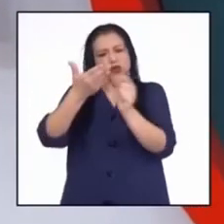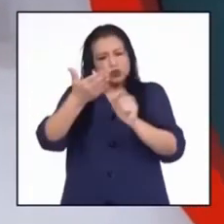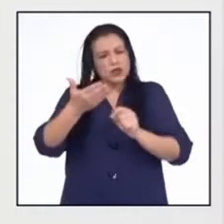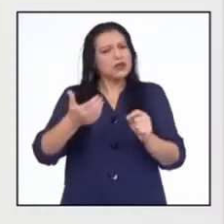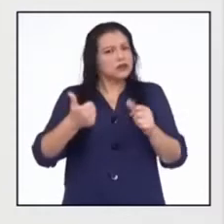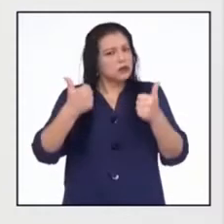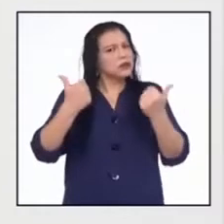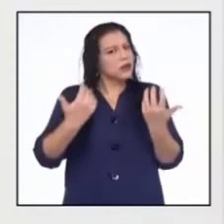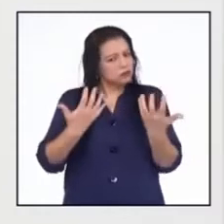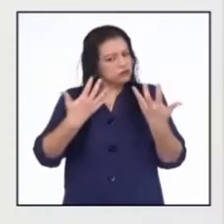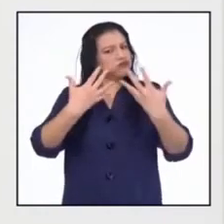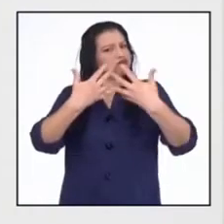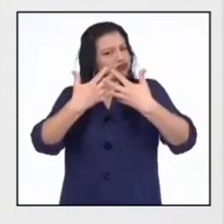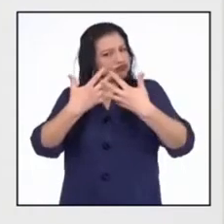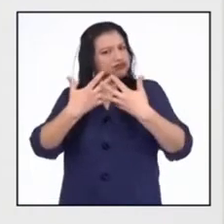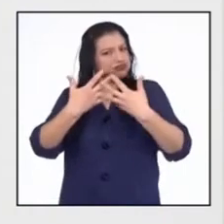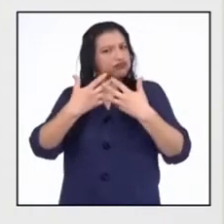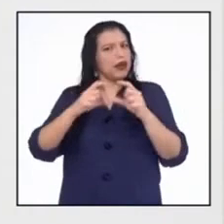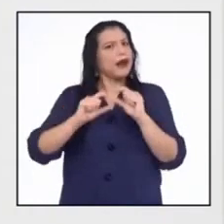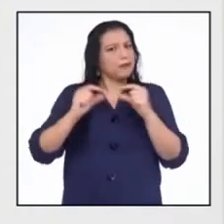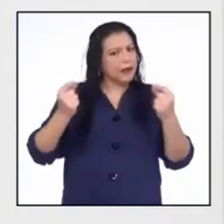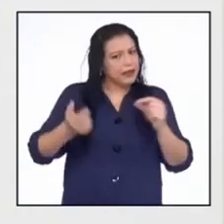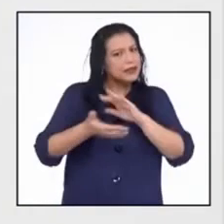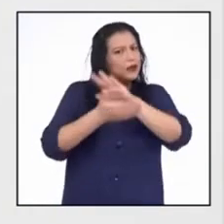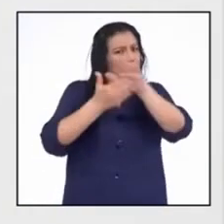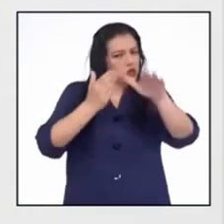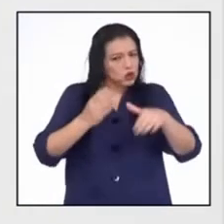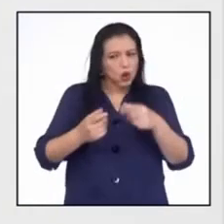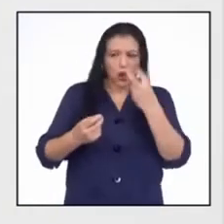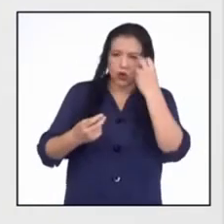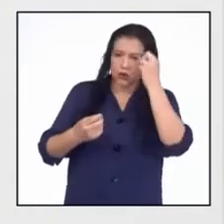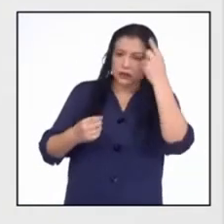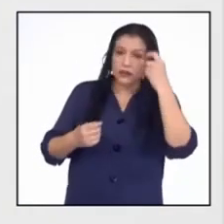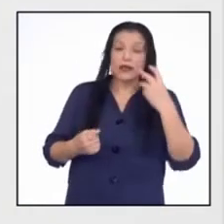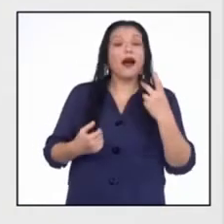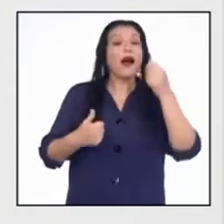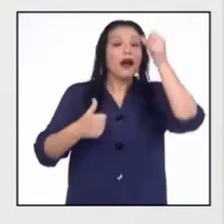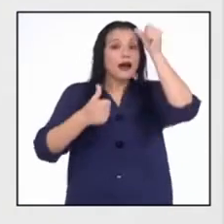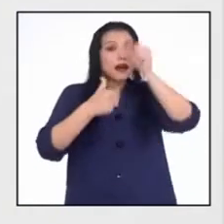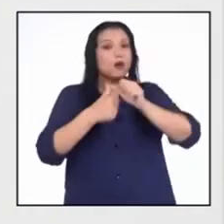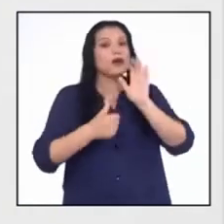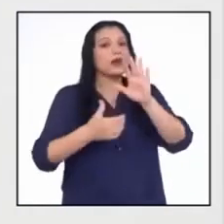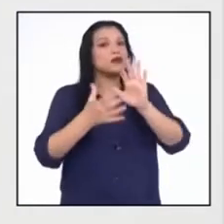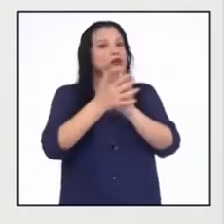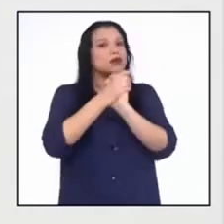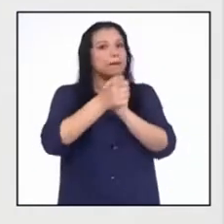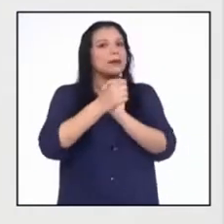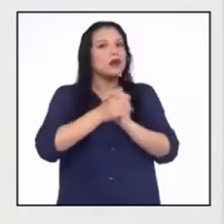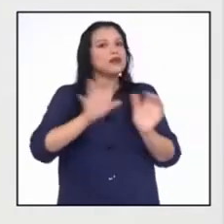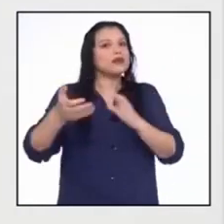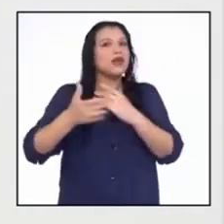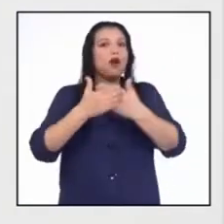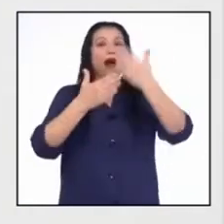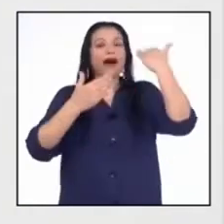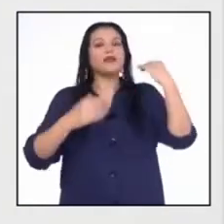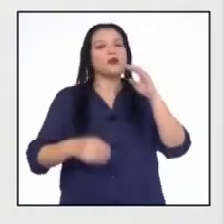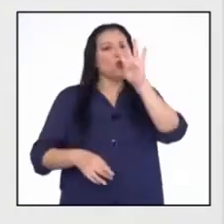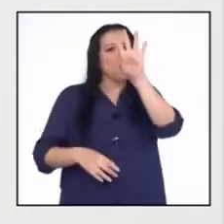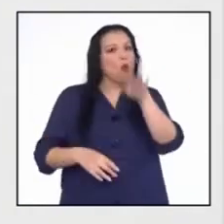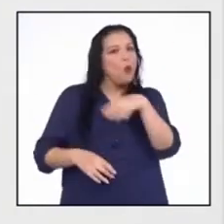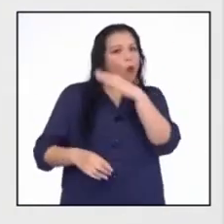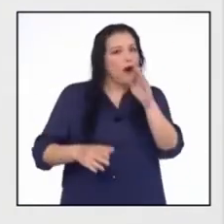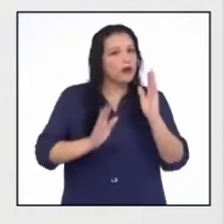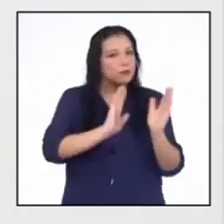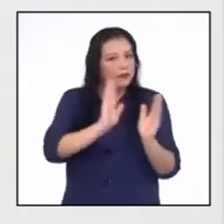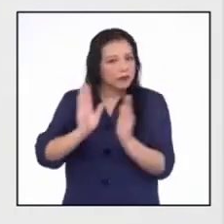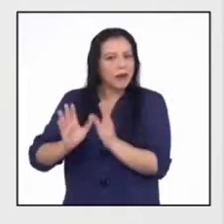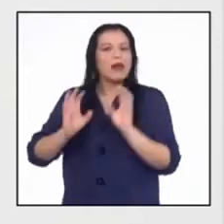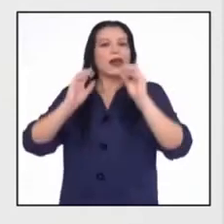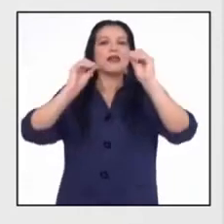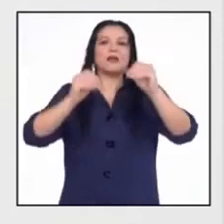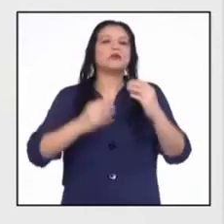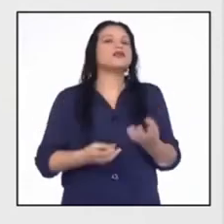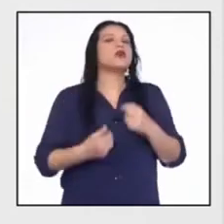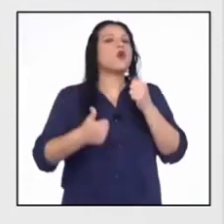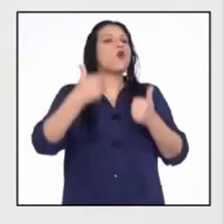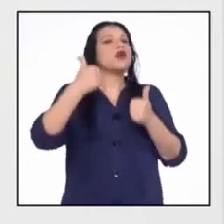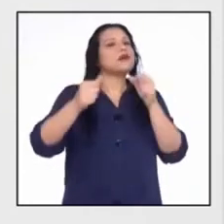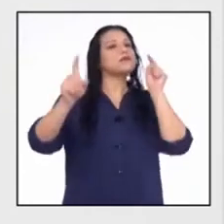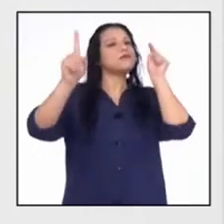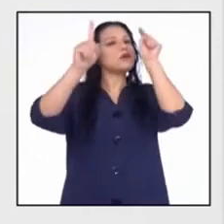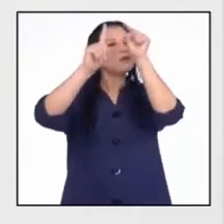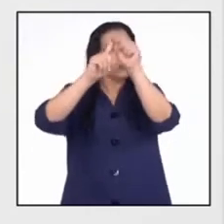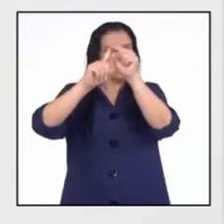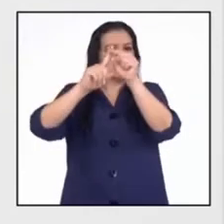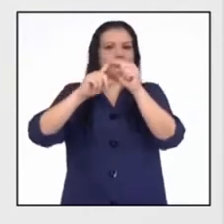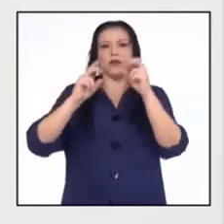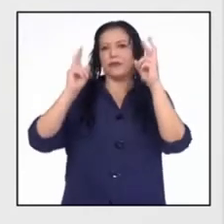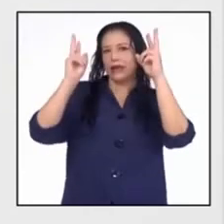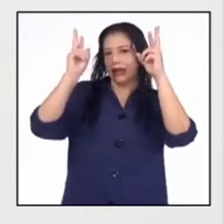sentido? Recuerden que nuestras amigas y amigos hicieron un cuadro de planificación donde pusieron un propósito,